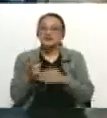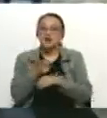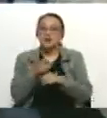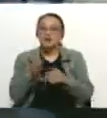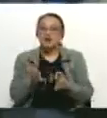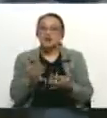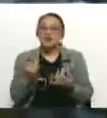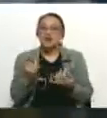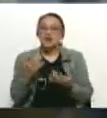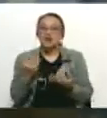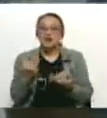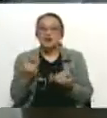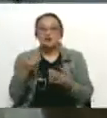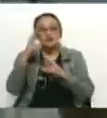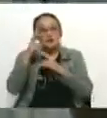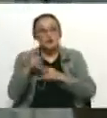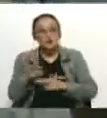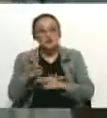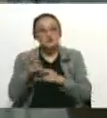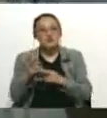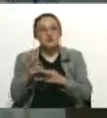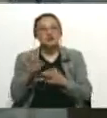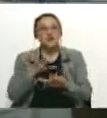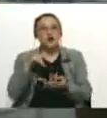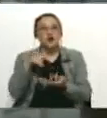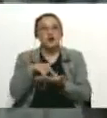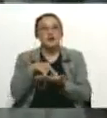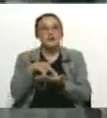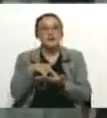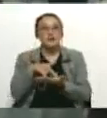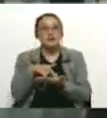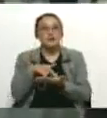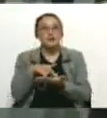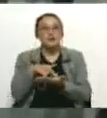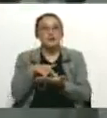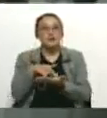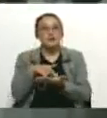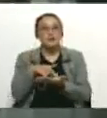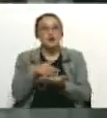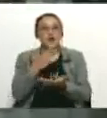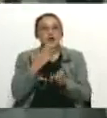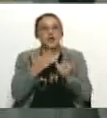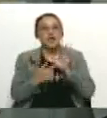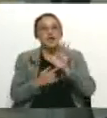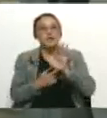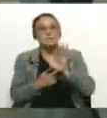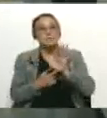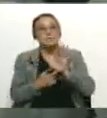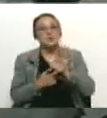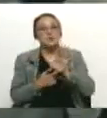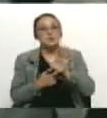Bueno, quiero hacer un reconocimiento al Estado de Carabobo por el ejemplo que está dando